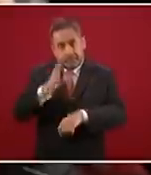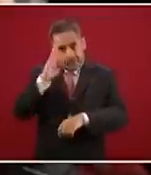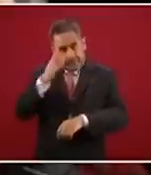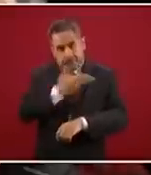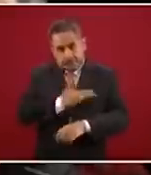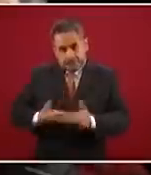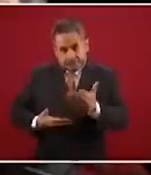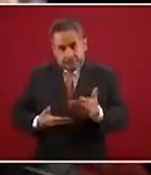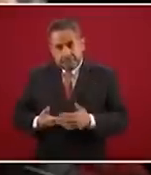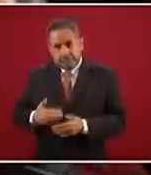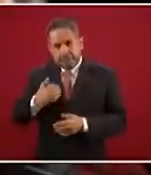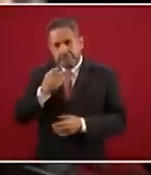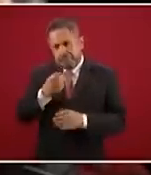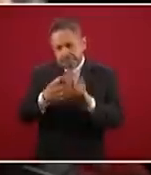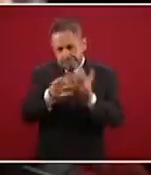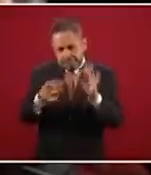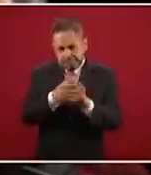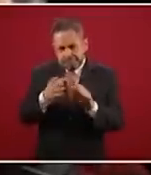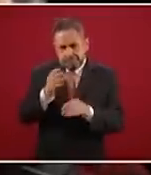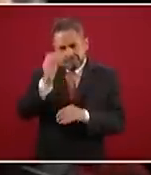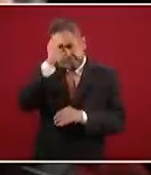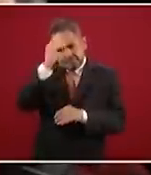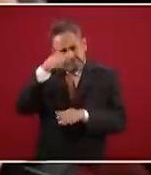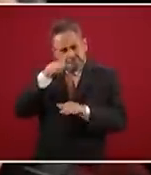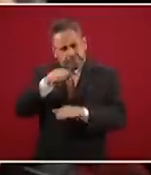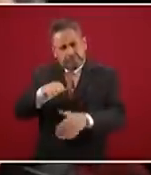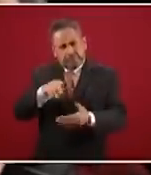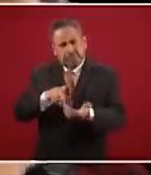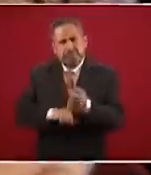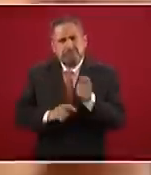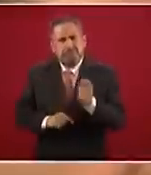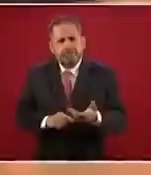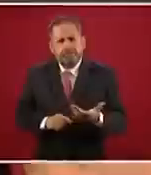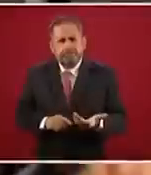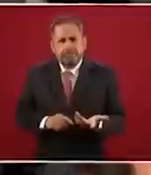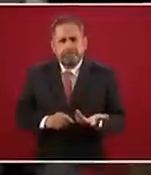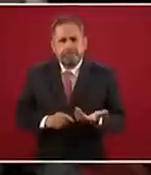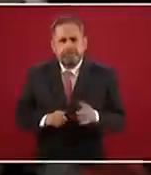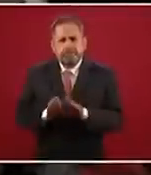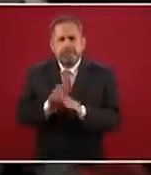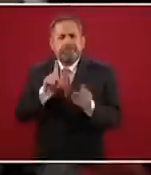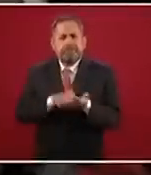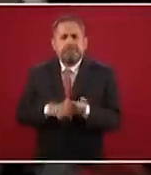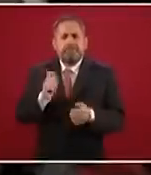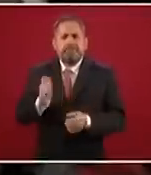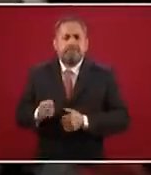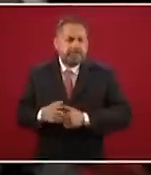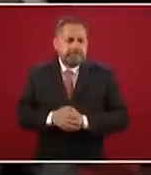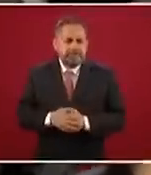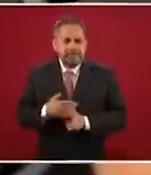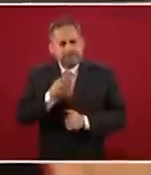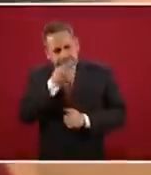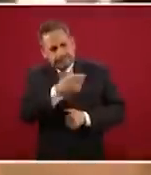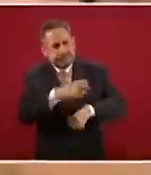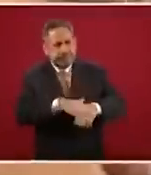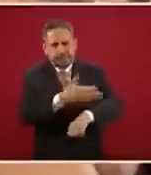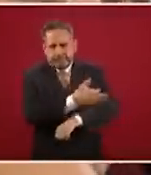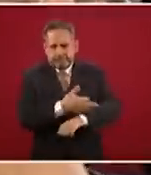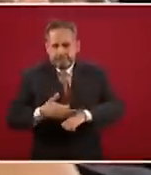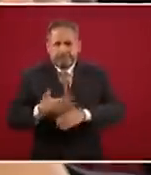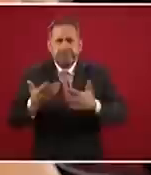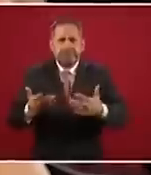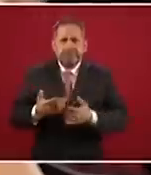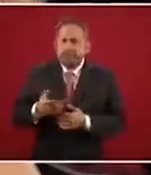Me gustaría que hiciera un comentario acerca de, para usted, qué representa eso, qué le diría a las familias,